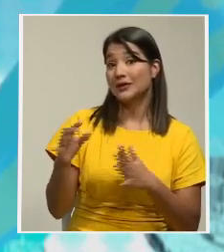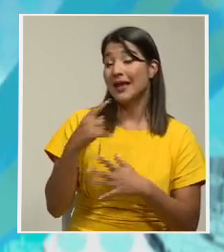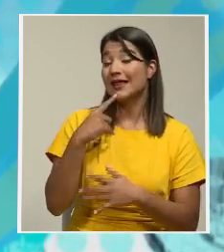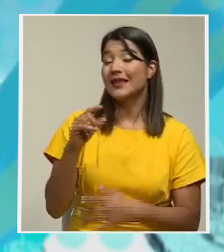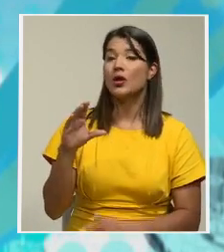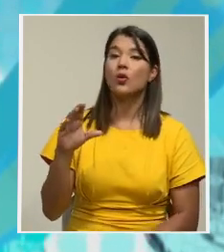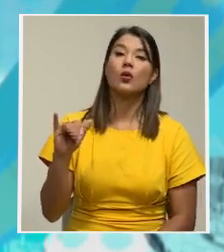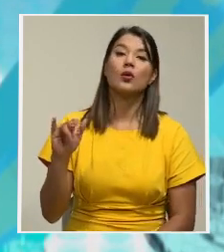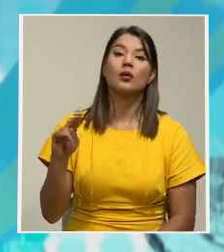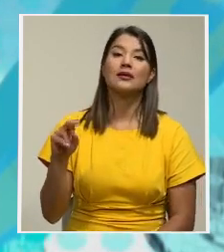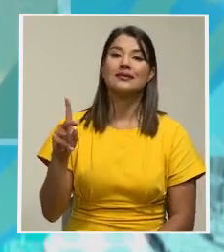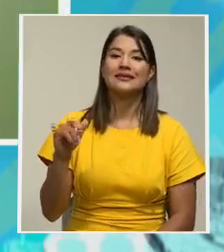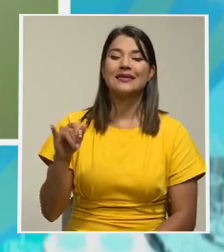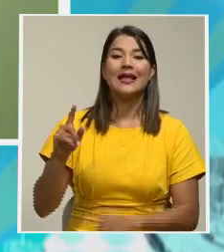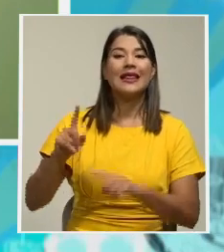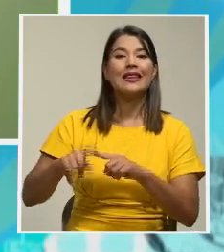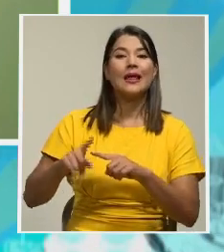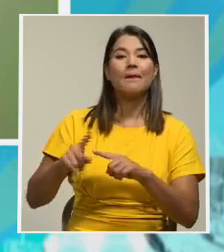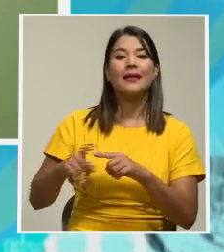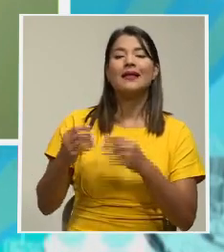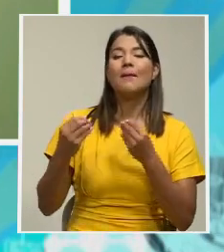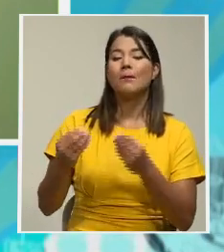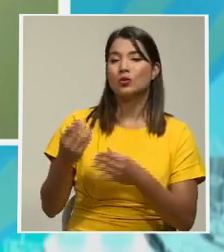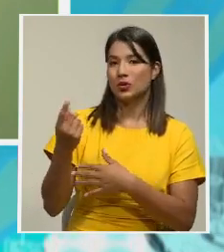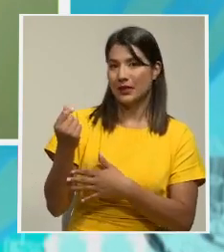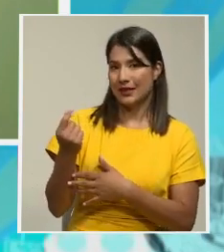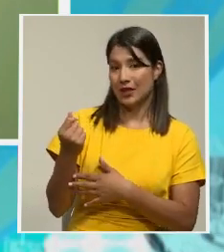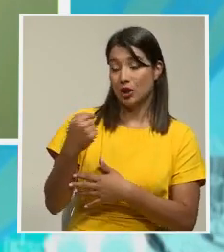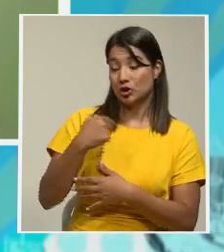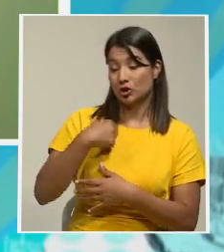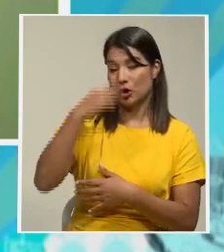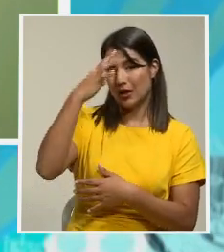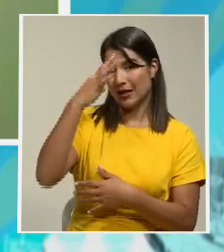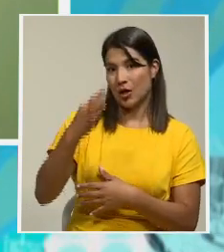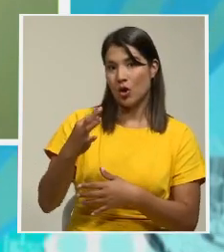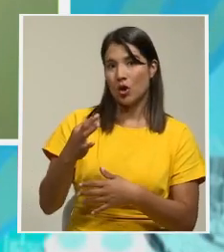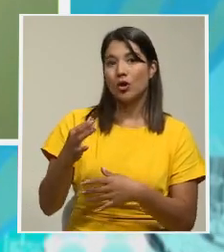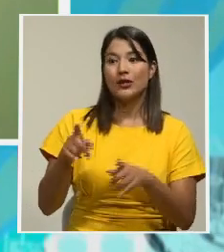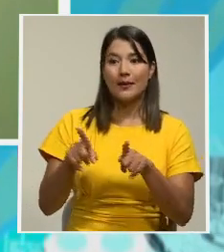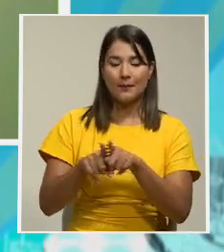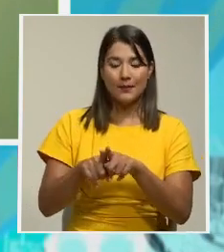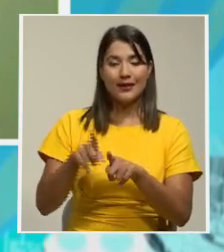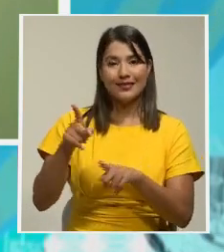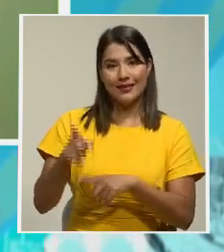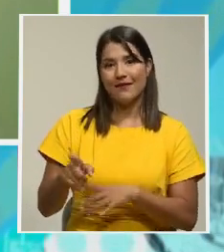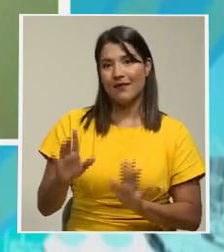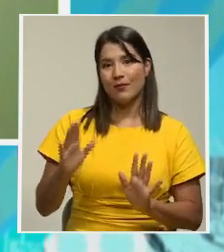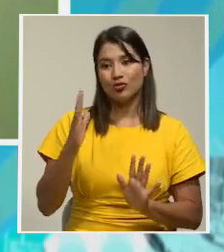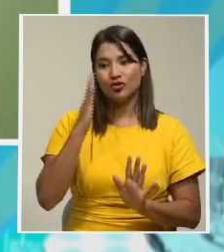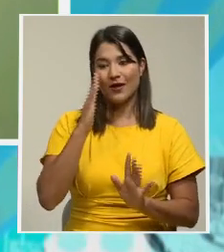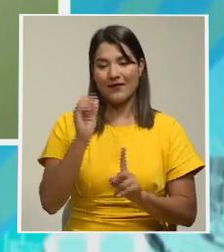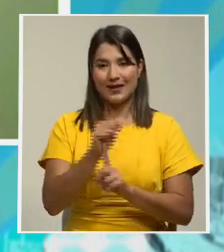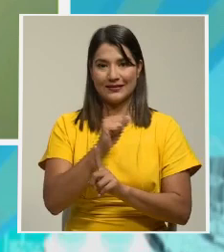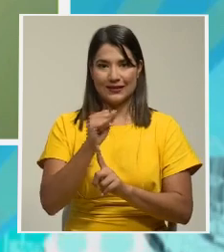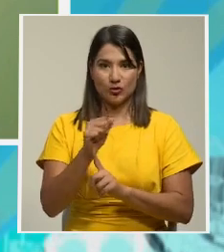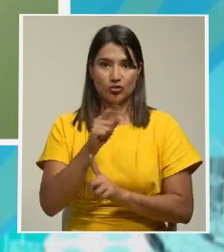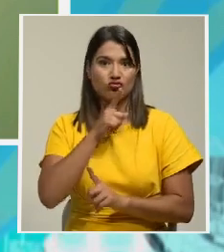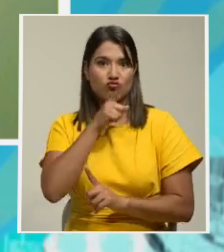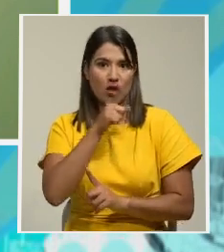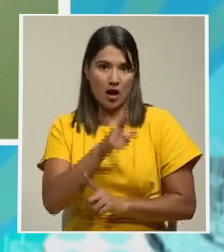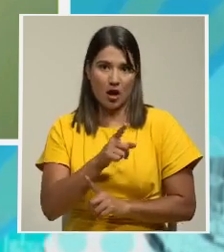doña Cindy, depende mucho de los recursos, ¿verdad? Yo creo que aquí también hay que ser realistas con lo que cuentan los centros